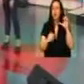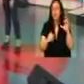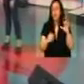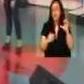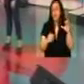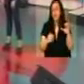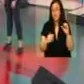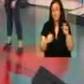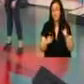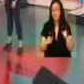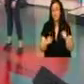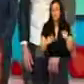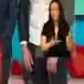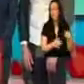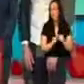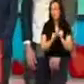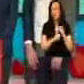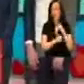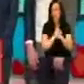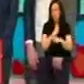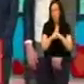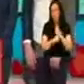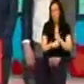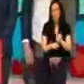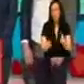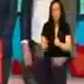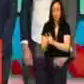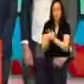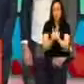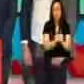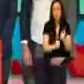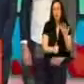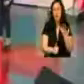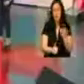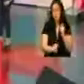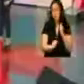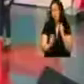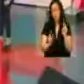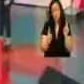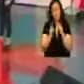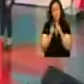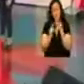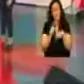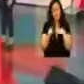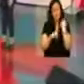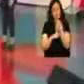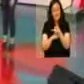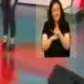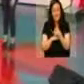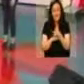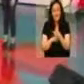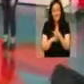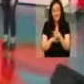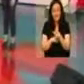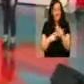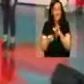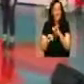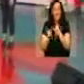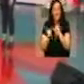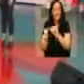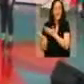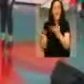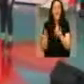años con nosotros, con la Teletón. Y como siempre, bueno, nos vemos el año que viene. Ya los combinamos a que vengan todos los años,